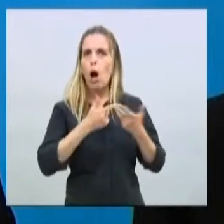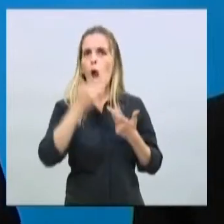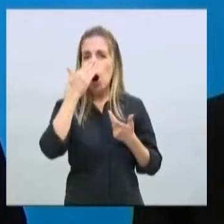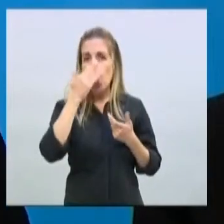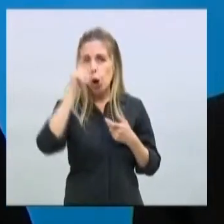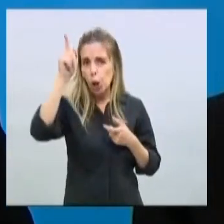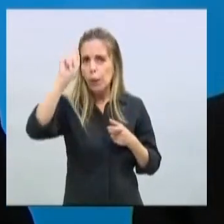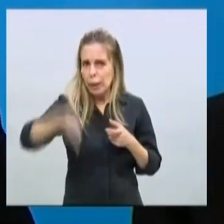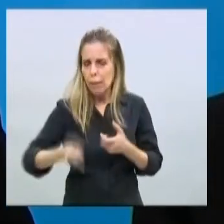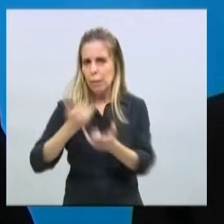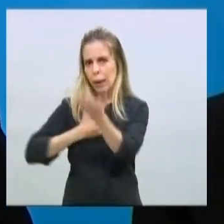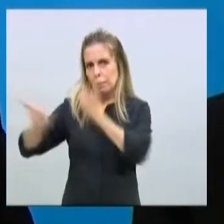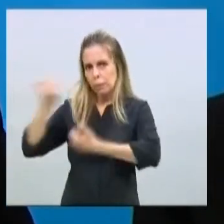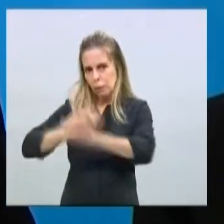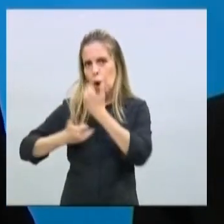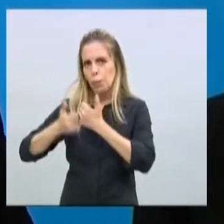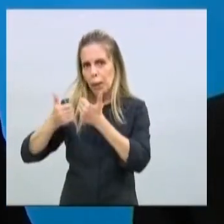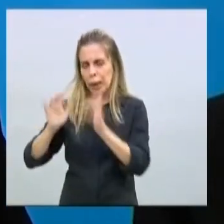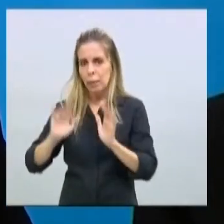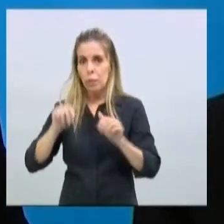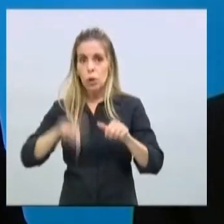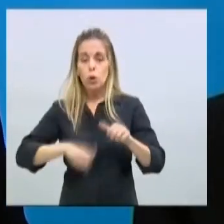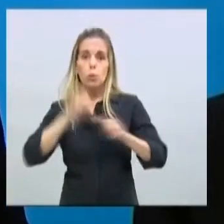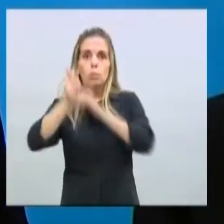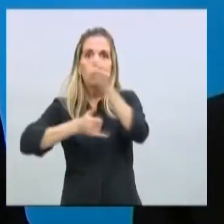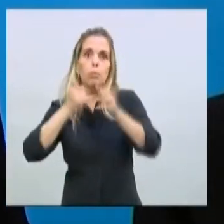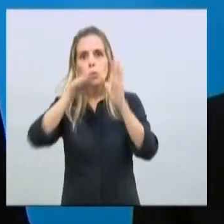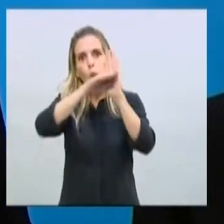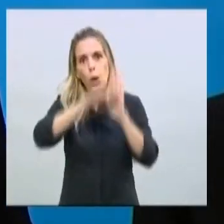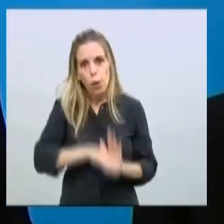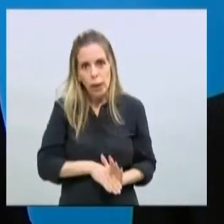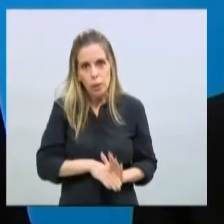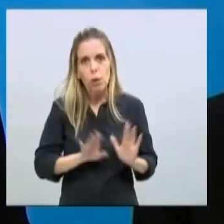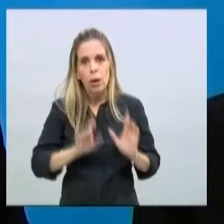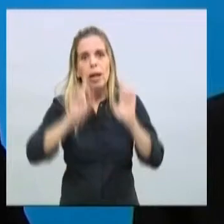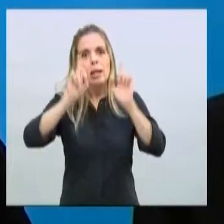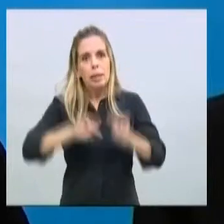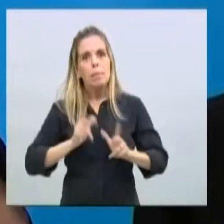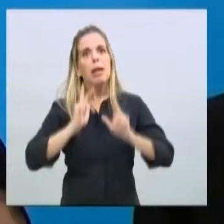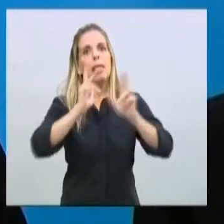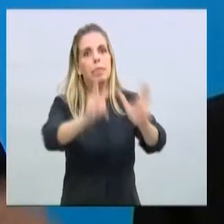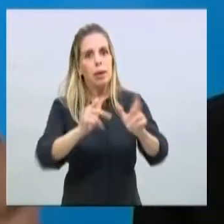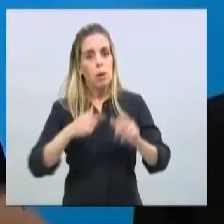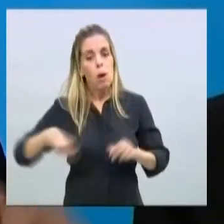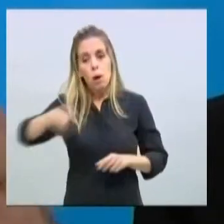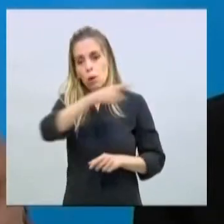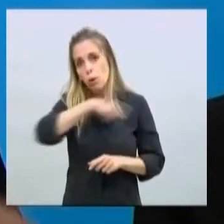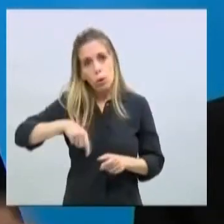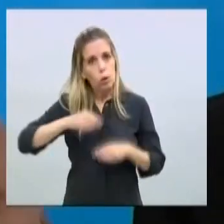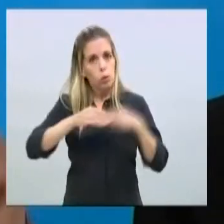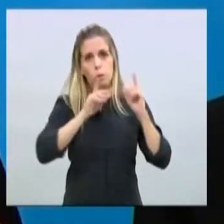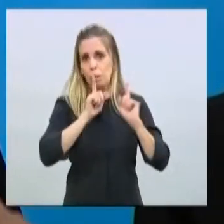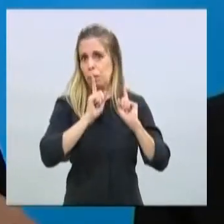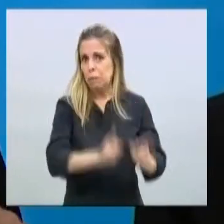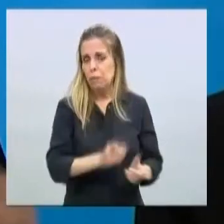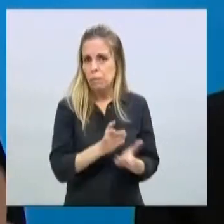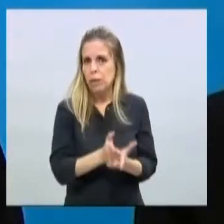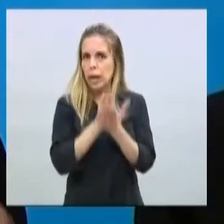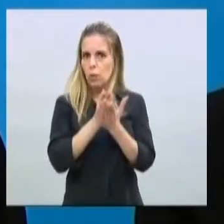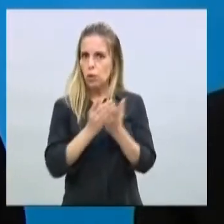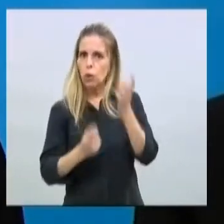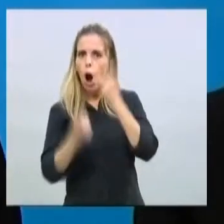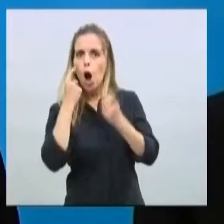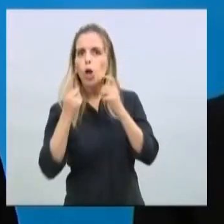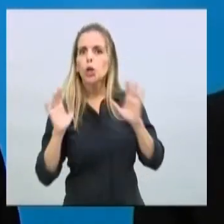también. Digo todo esto y también digo que nosotros vamos a ser muy rigurosos y muy meticulosos en ver